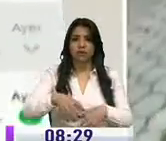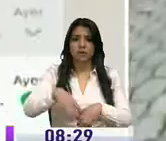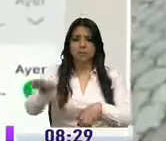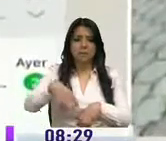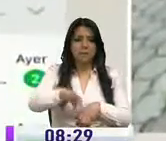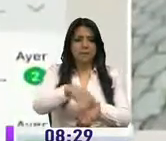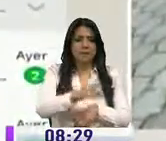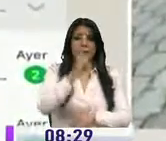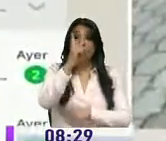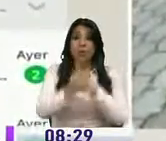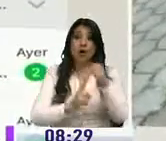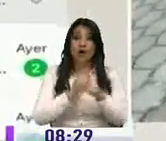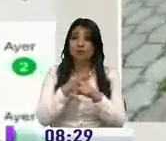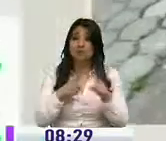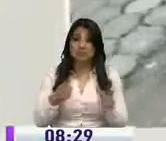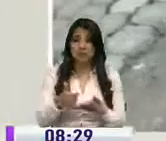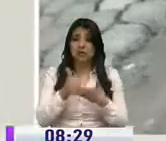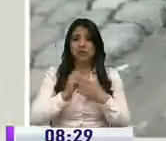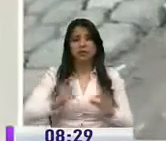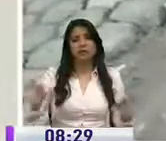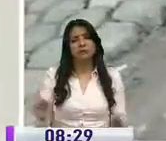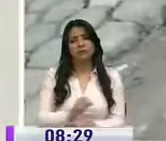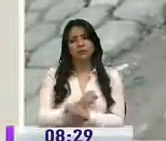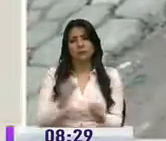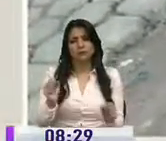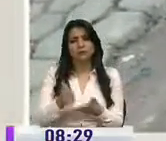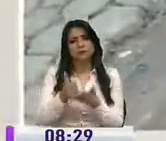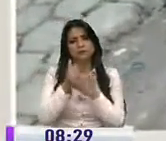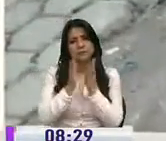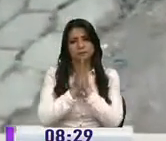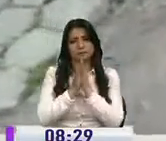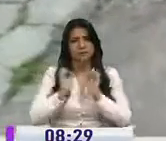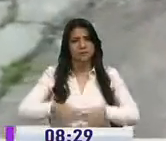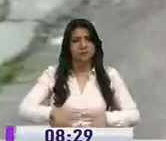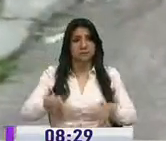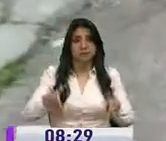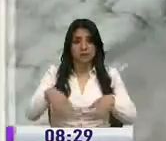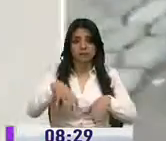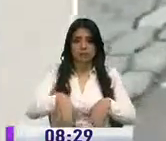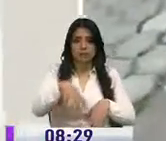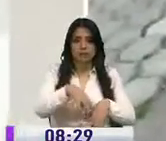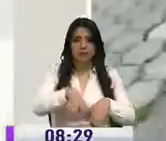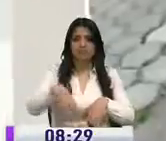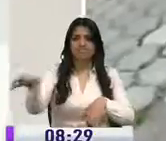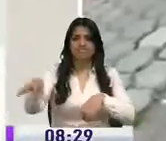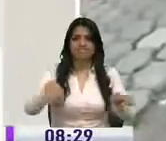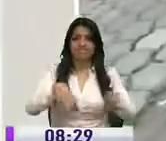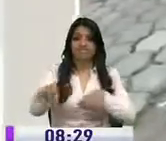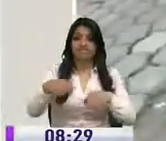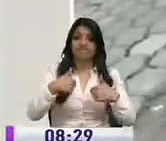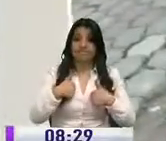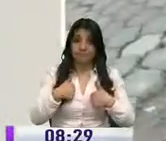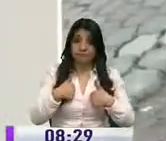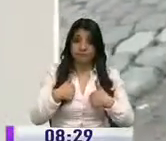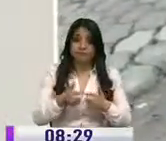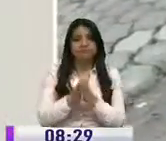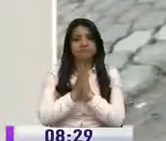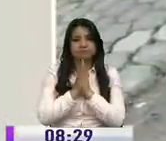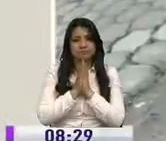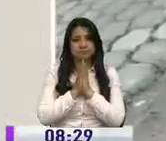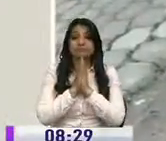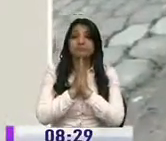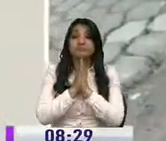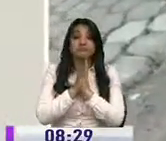y medio, nadie quiere ayudar. Por favor, sea posible, den ayudando. Ahí está, mire. Yo le rugué aquel día, le